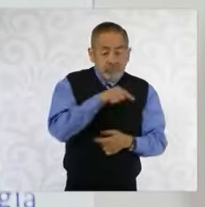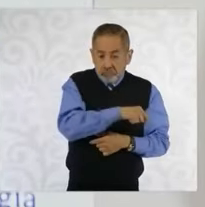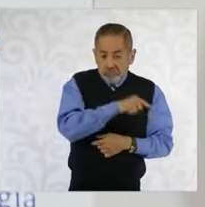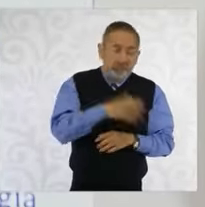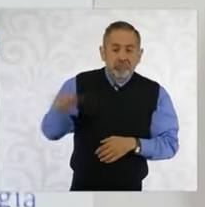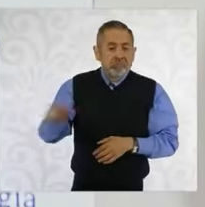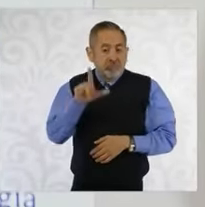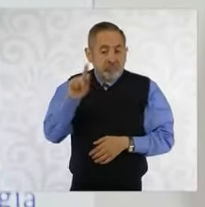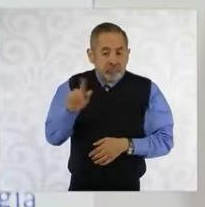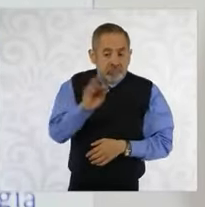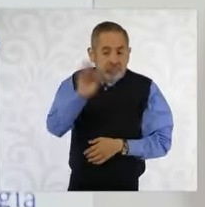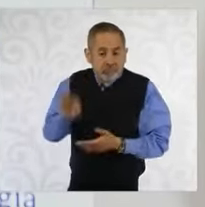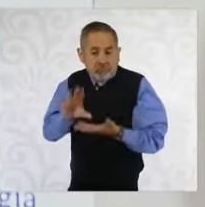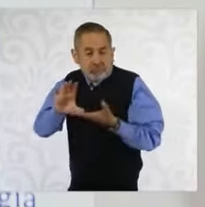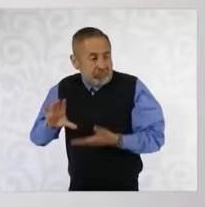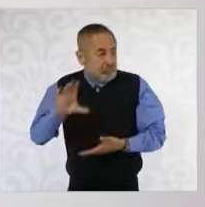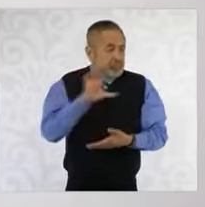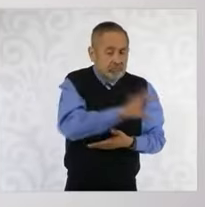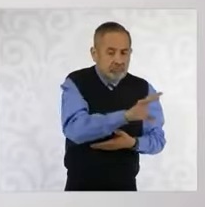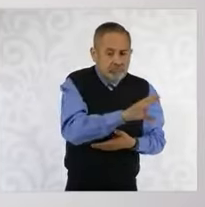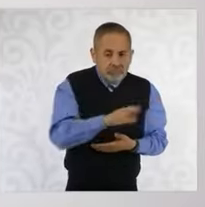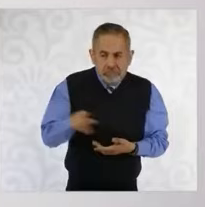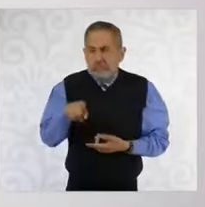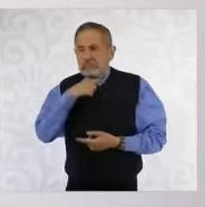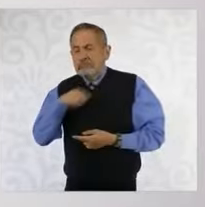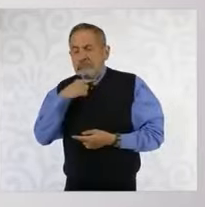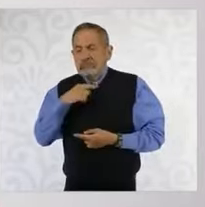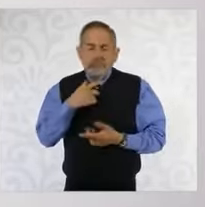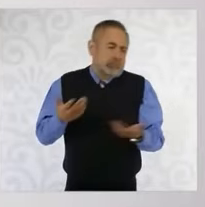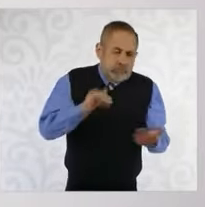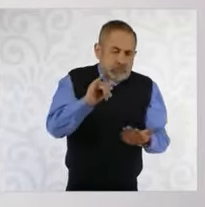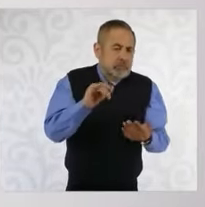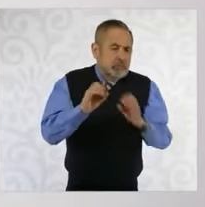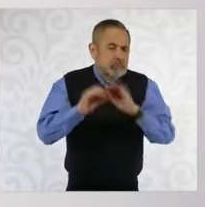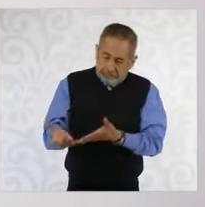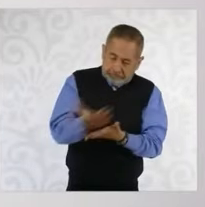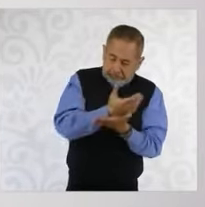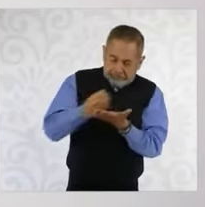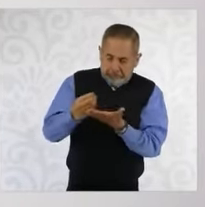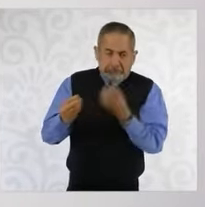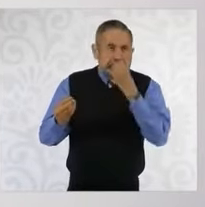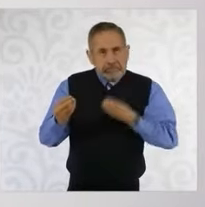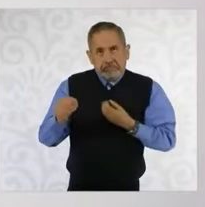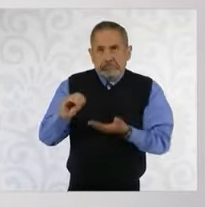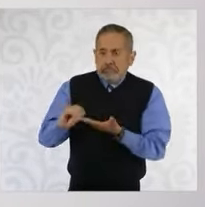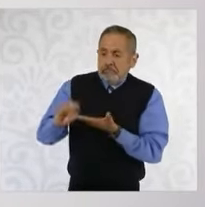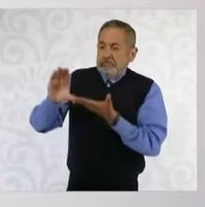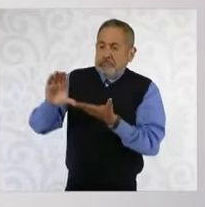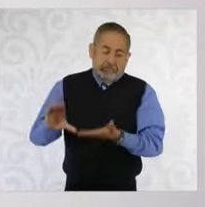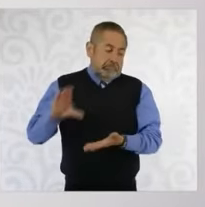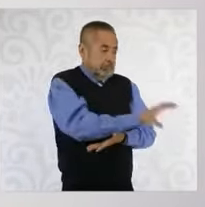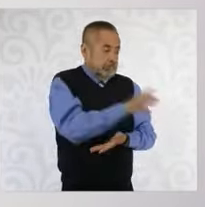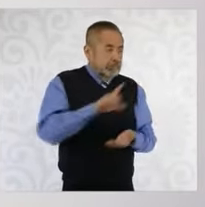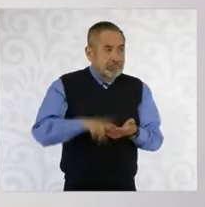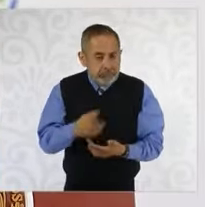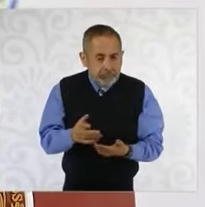los derechos. Entonces, esta idea de que Pemex estaba en números rojos, pues sí, porque todo lo que ingresaba, pues entraba al erario de